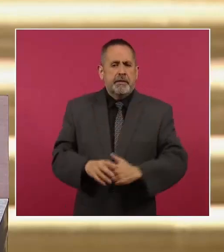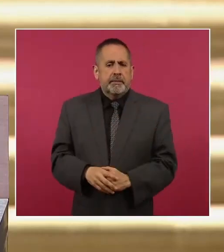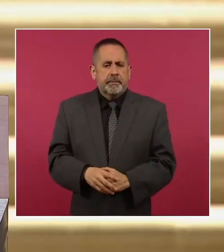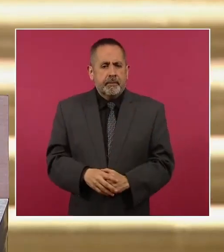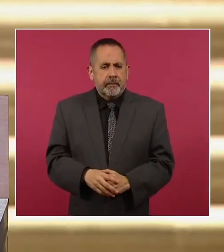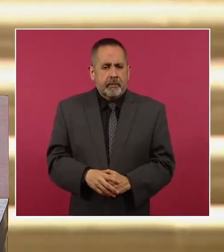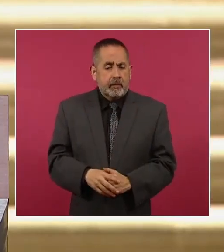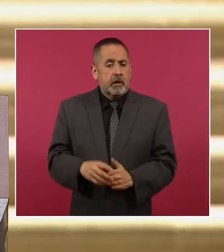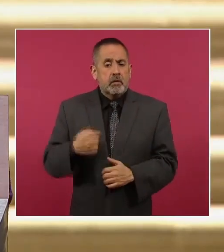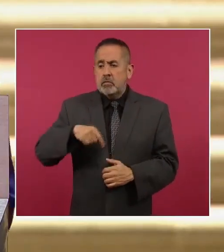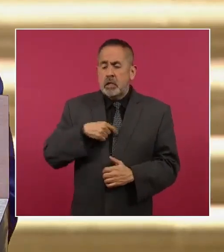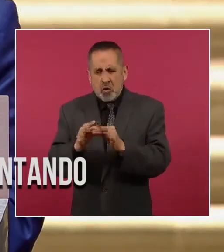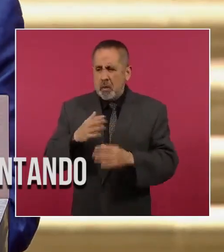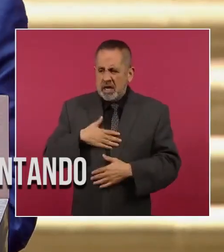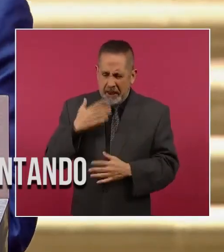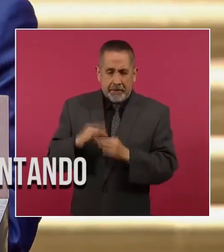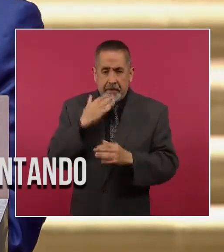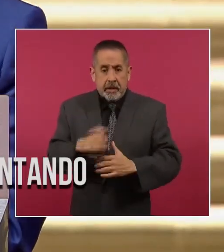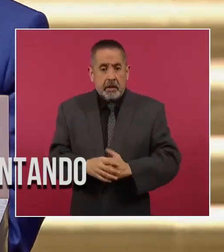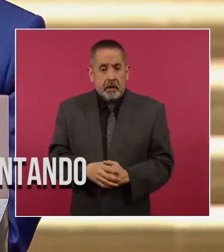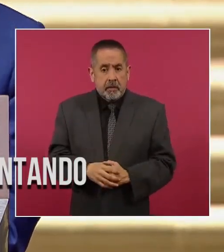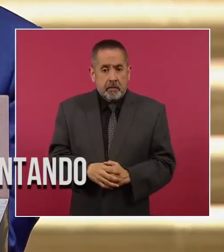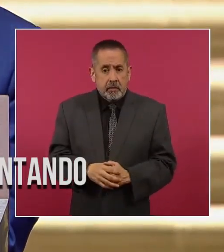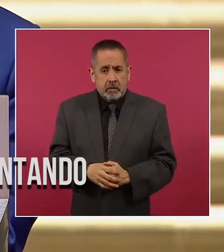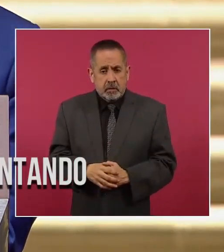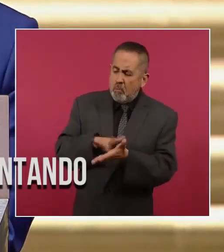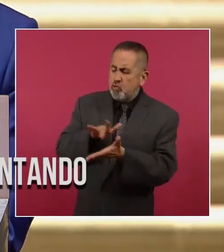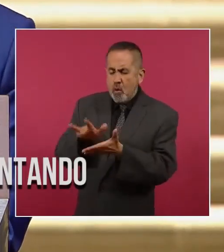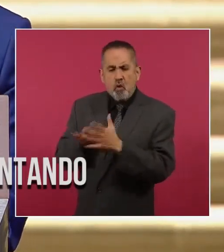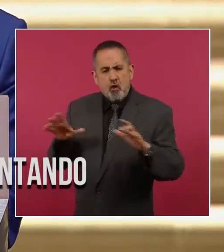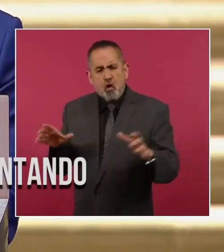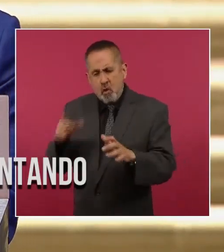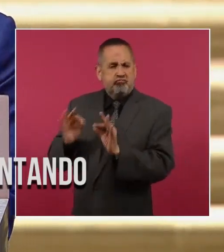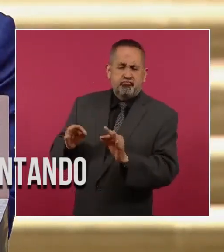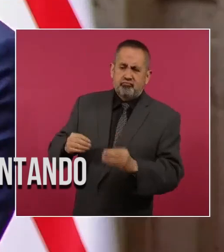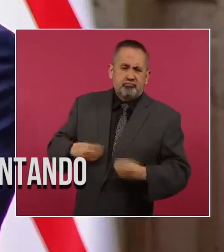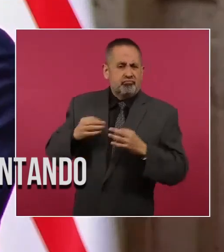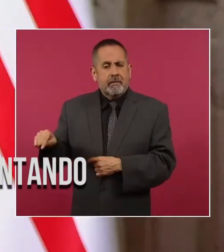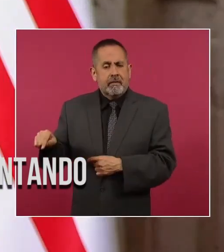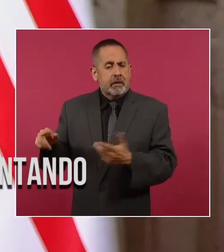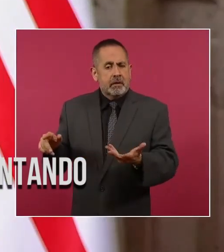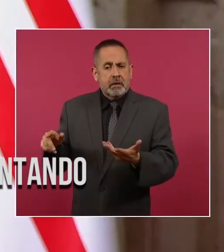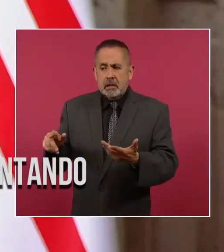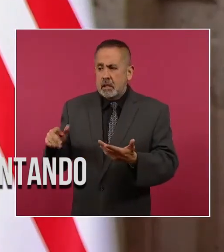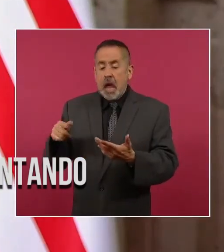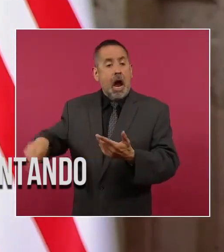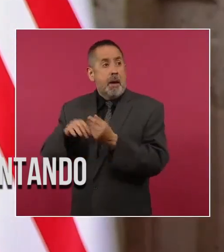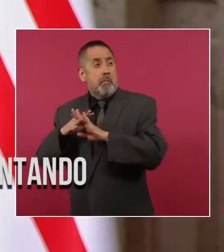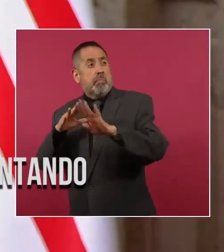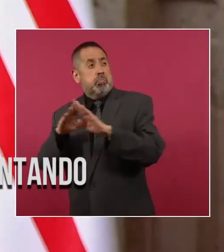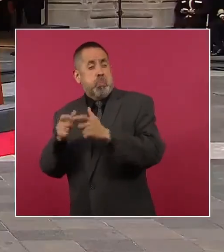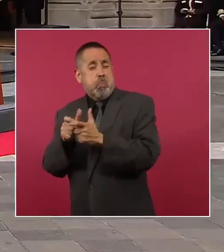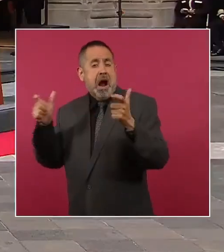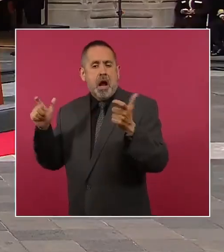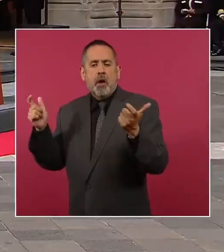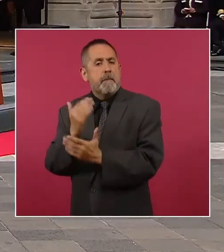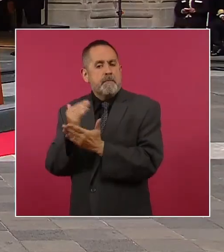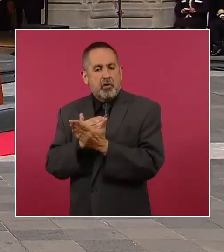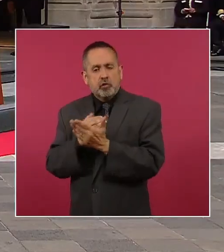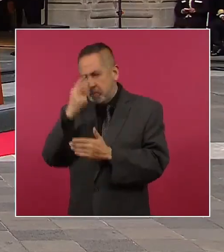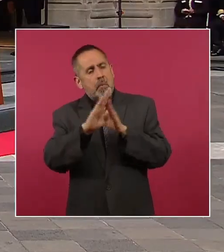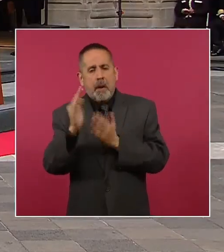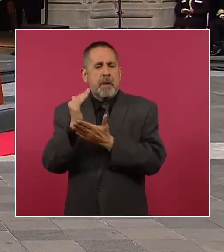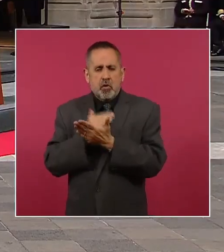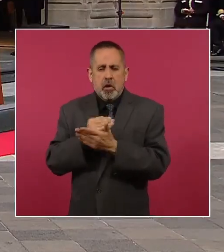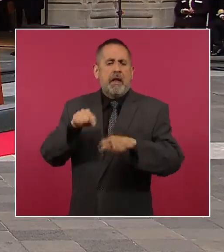Bueno, ¿qué hemos logrado nosotros? Con todos los apoyos para el bienestar, se ha reducido el número de migrantes mexicanos.